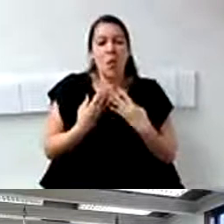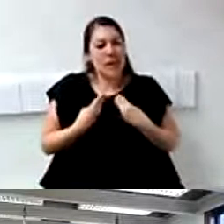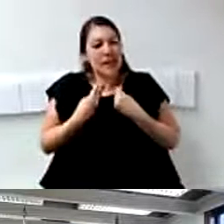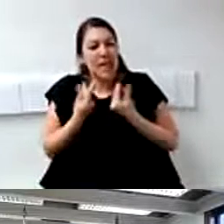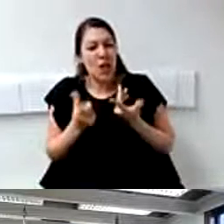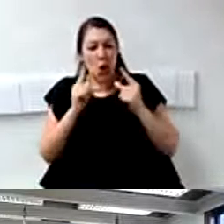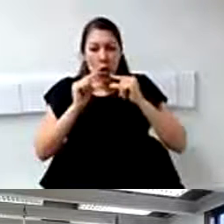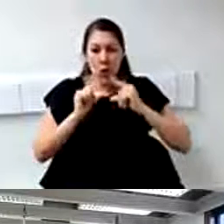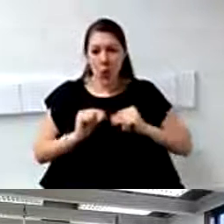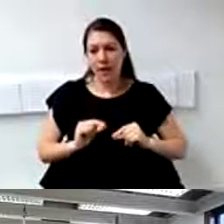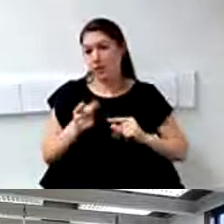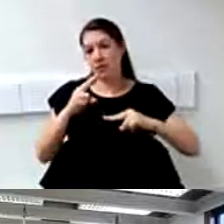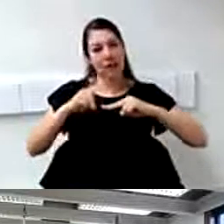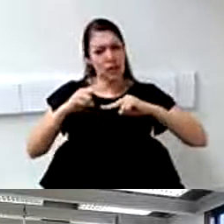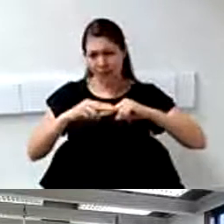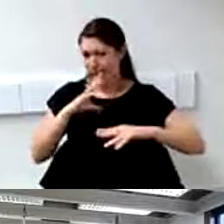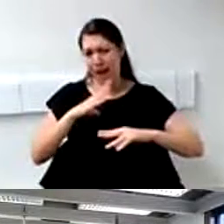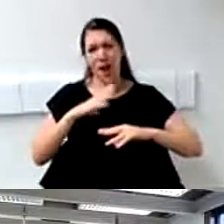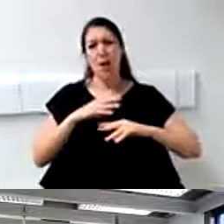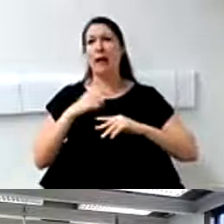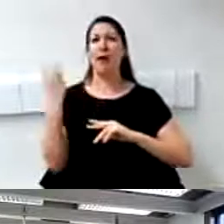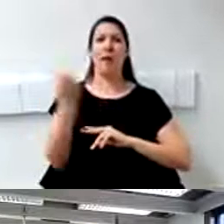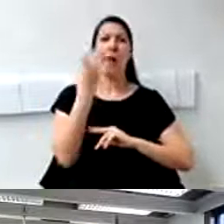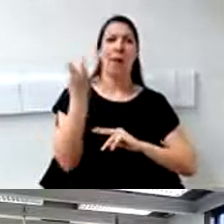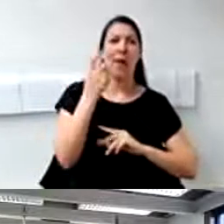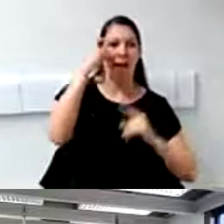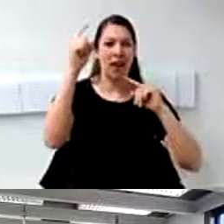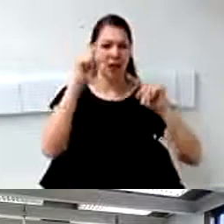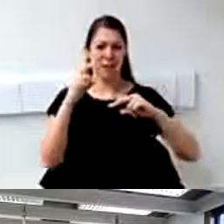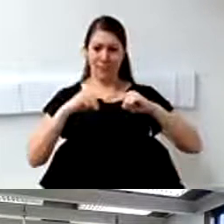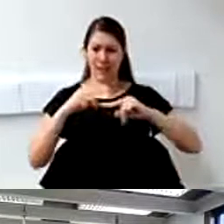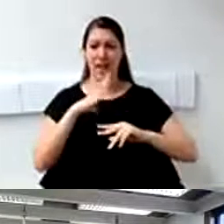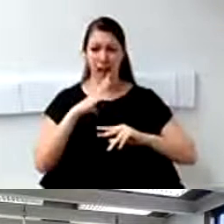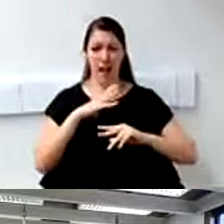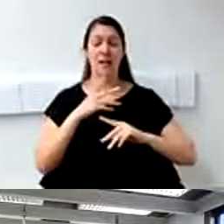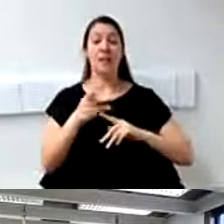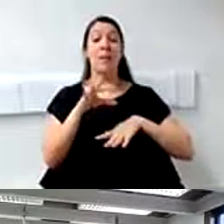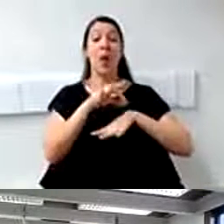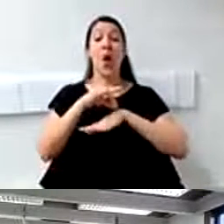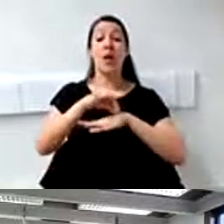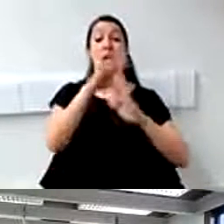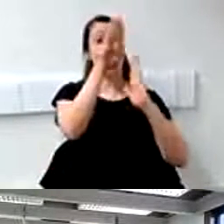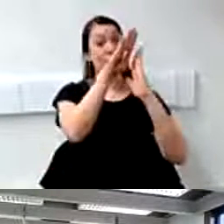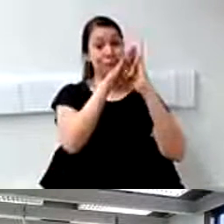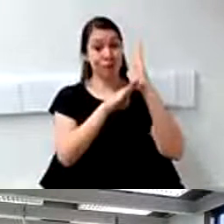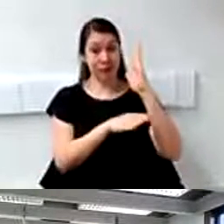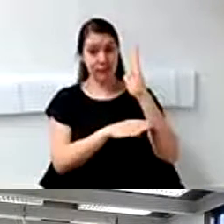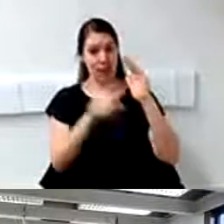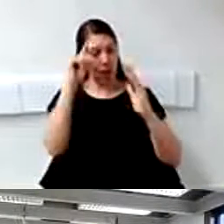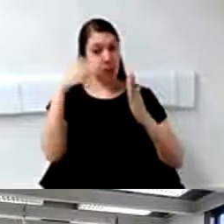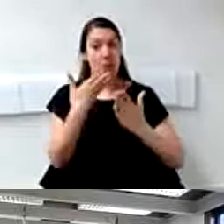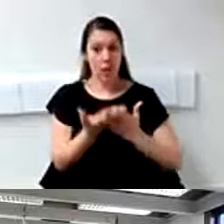internet, no hay que buscar mucho. Ahí en la guía le estamos proponiendo algunos que nos